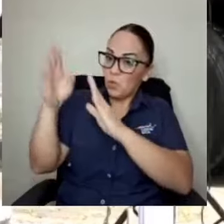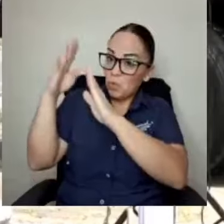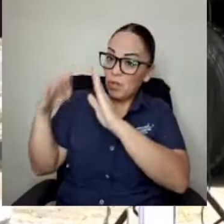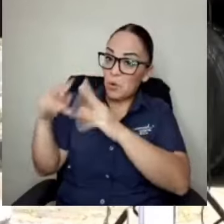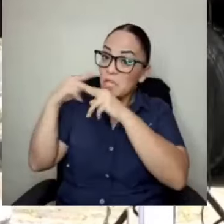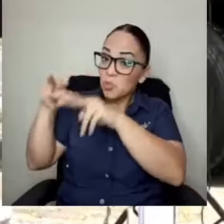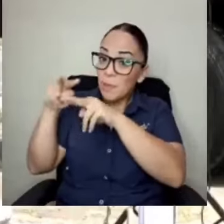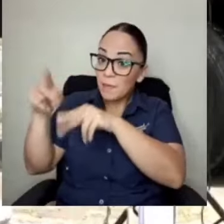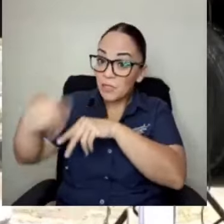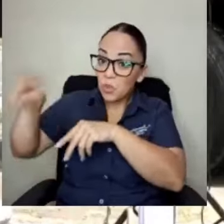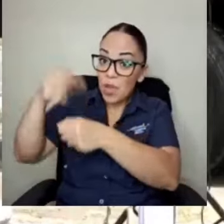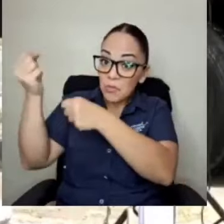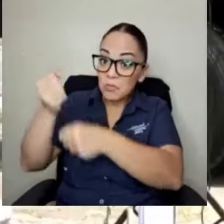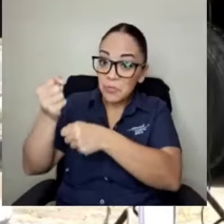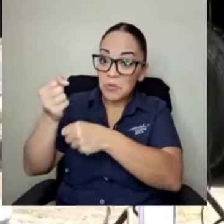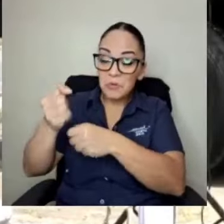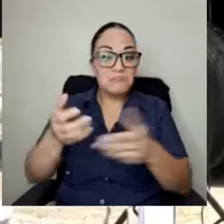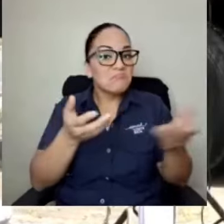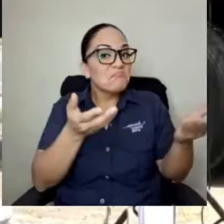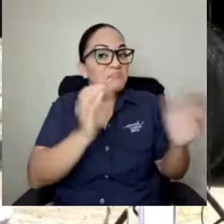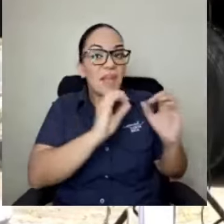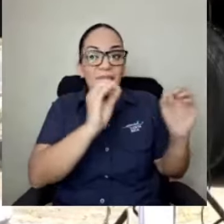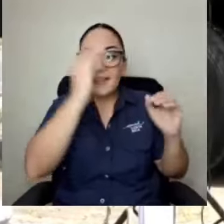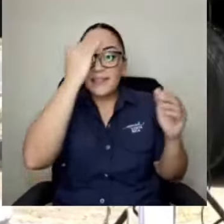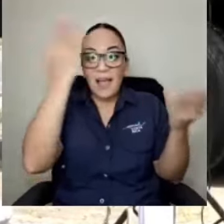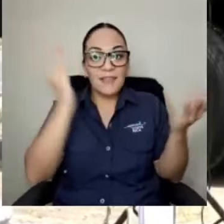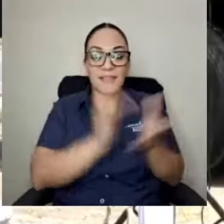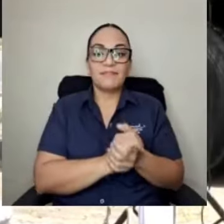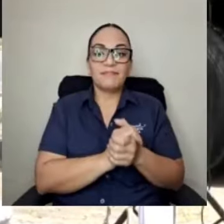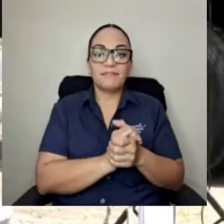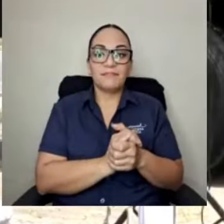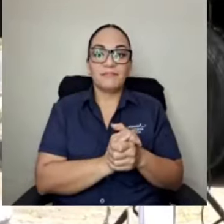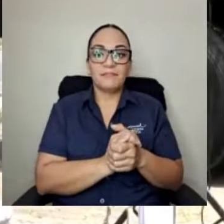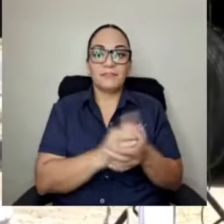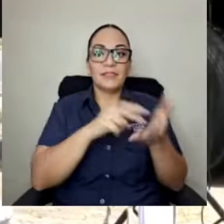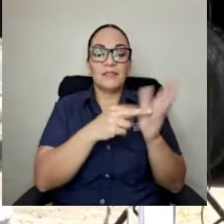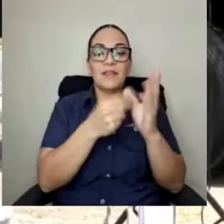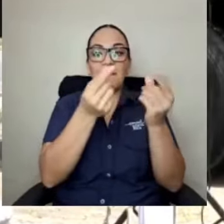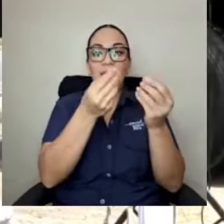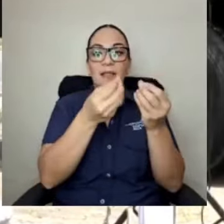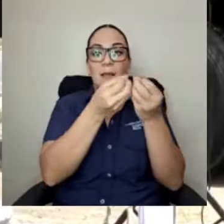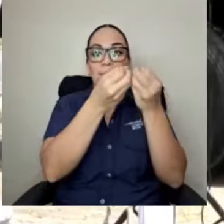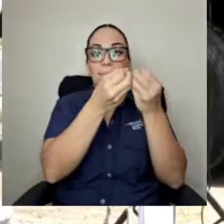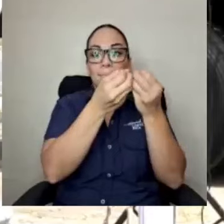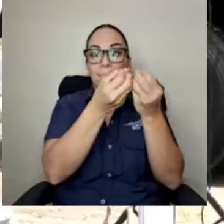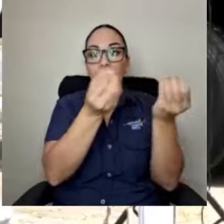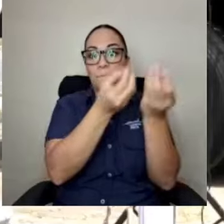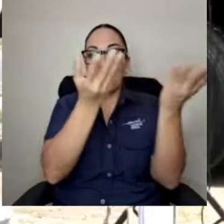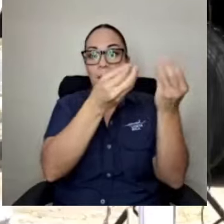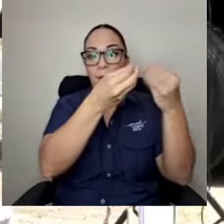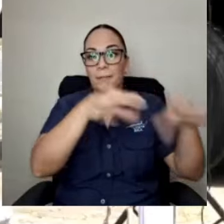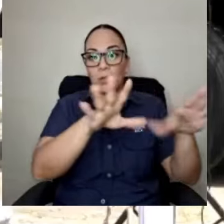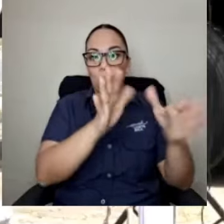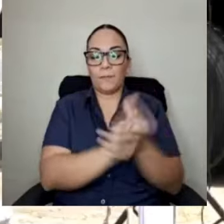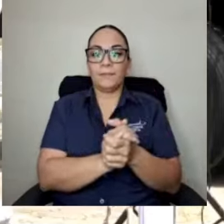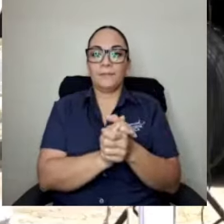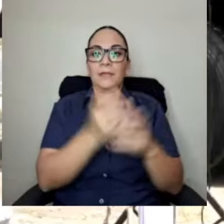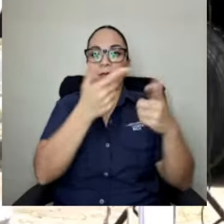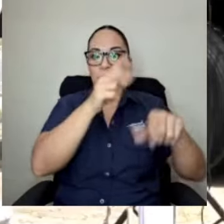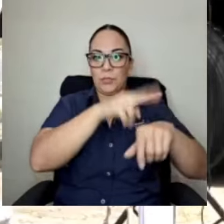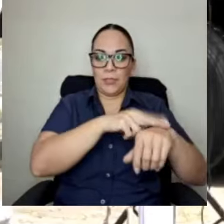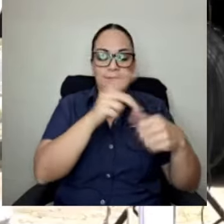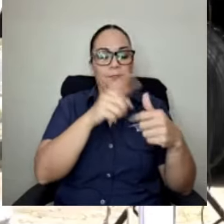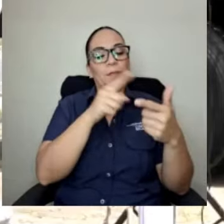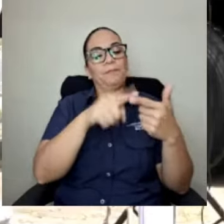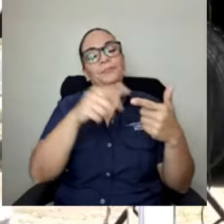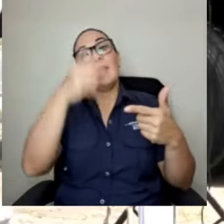supervisó? Nadie sabe. Plata pública. Liberación con eso. Frente Amplio,